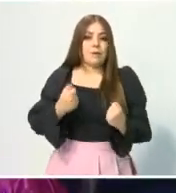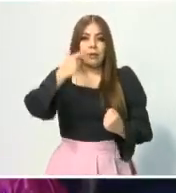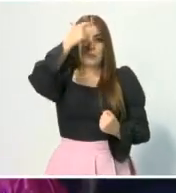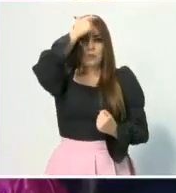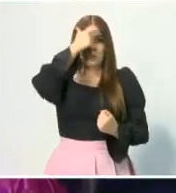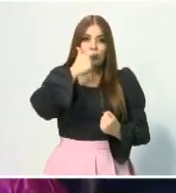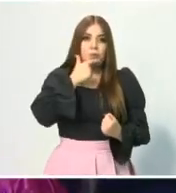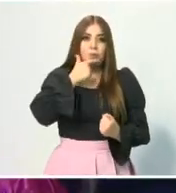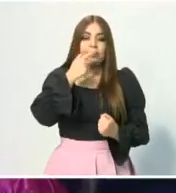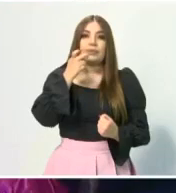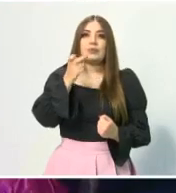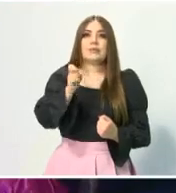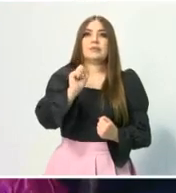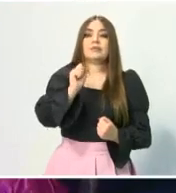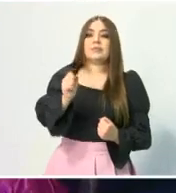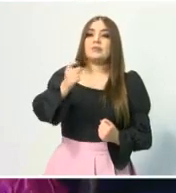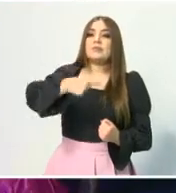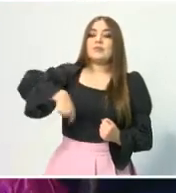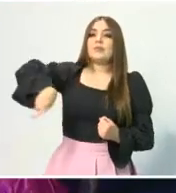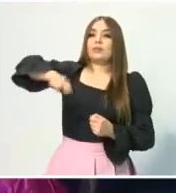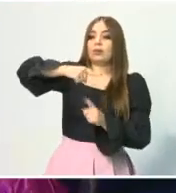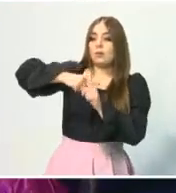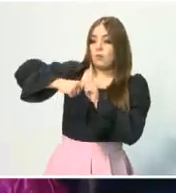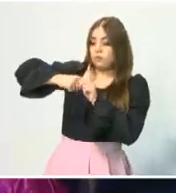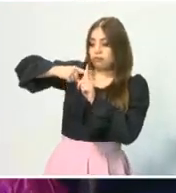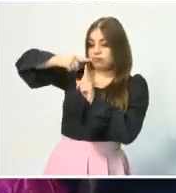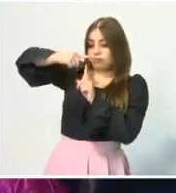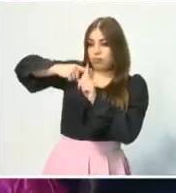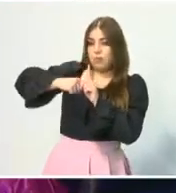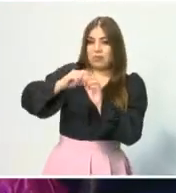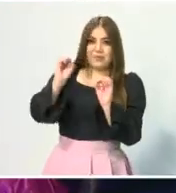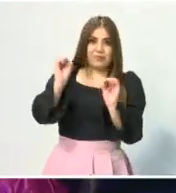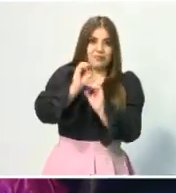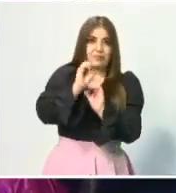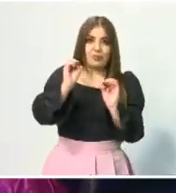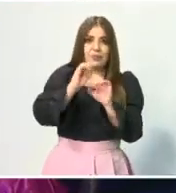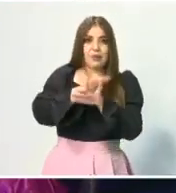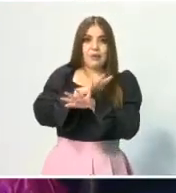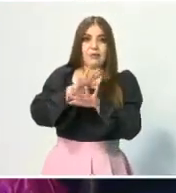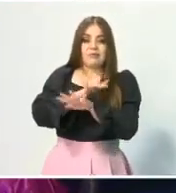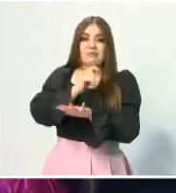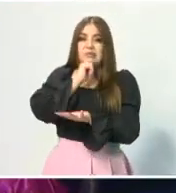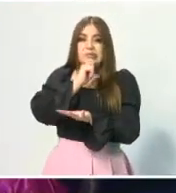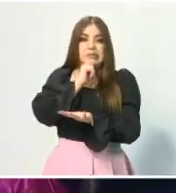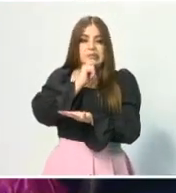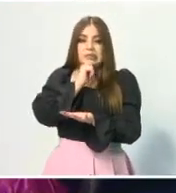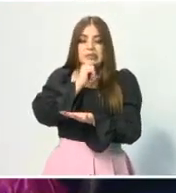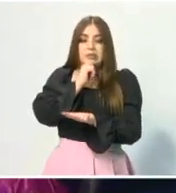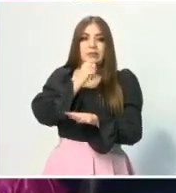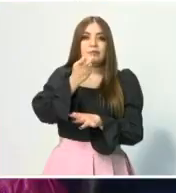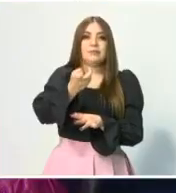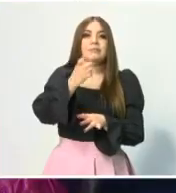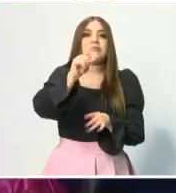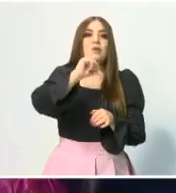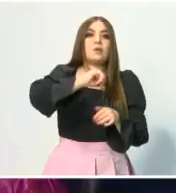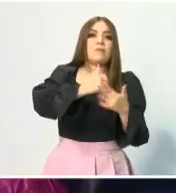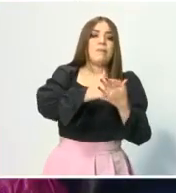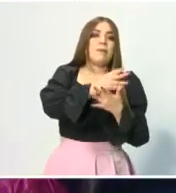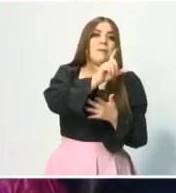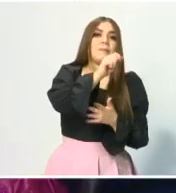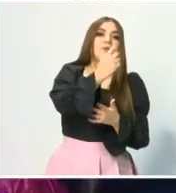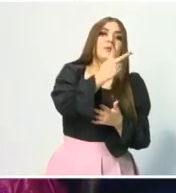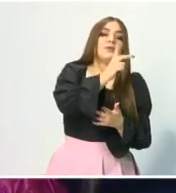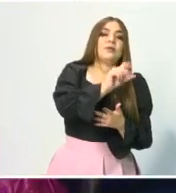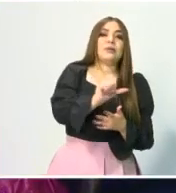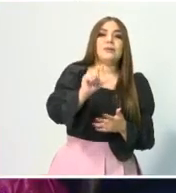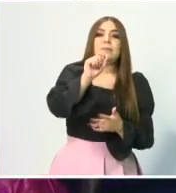noche. En cuanto a temperaturas, no hay cambios todavía. Esta mañana se mantienen entre los 22 a 23,